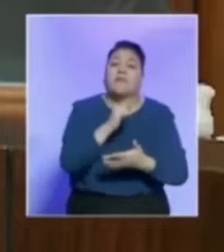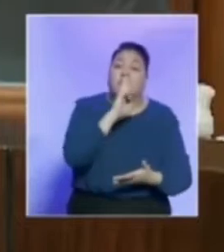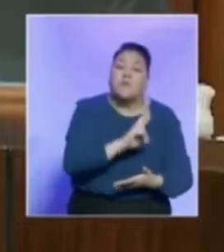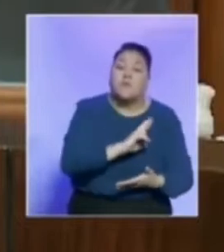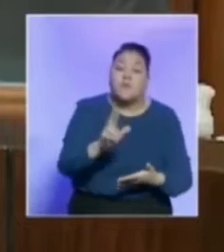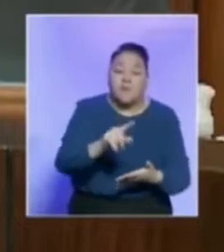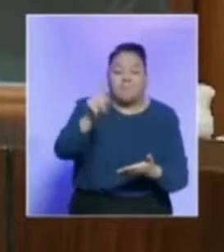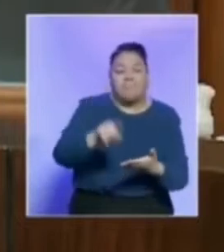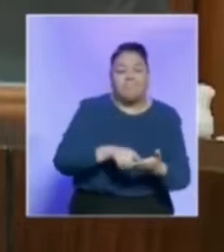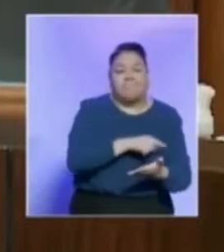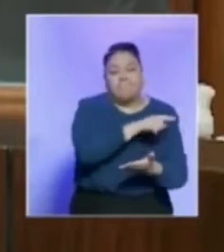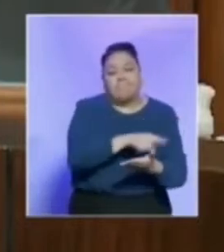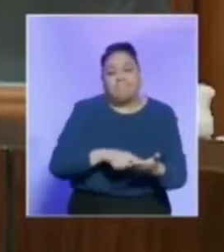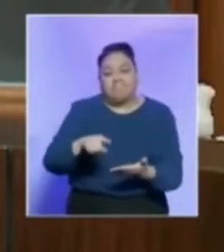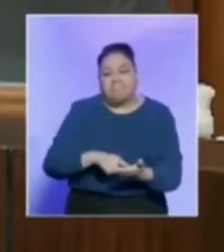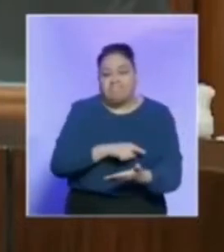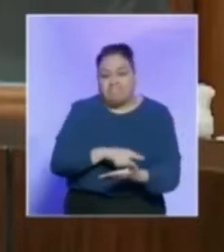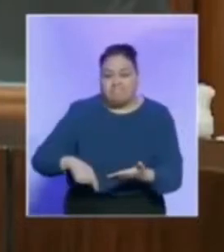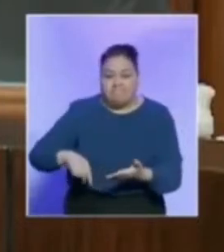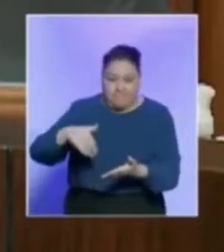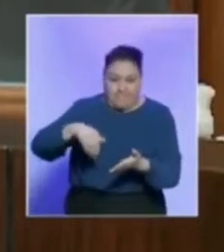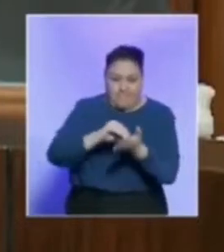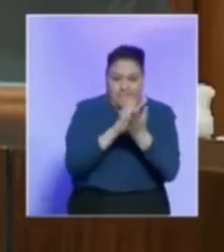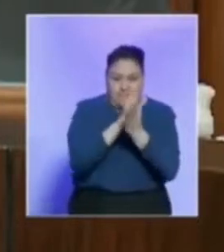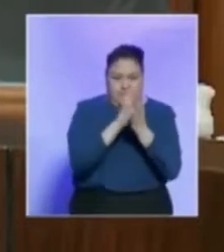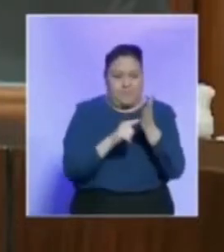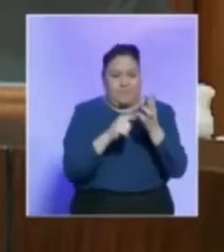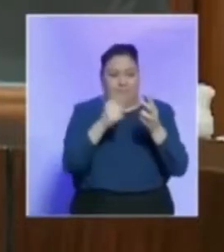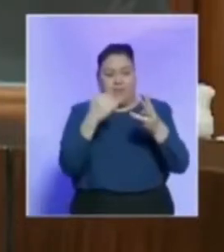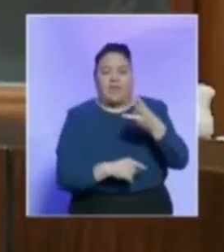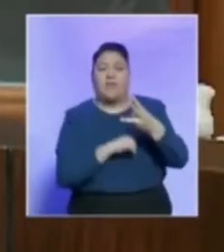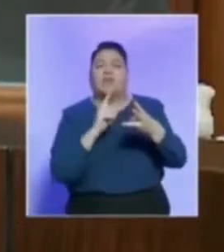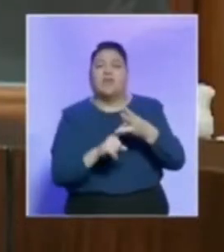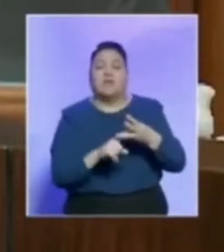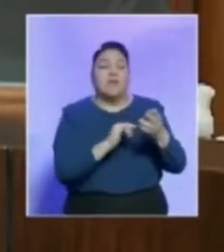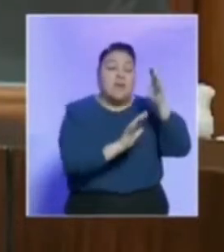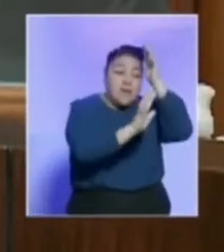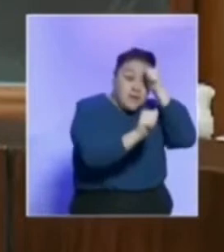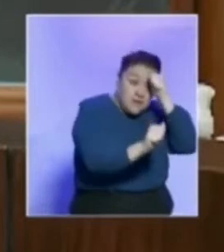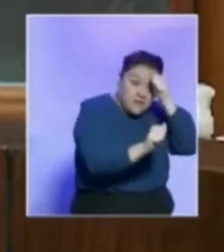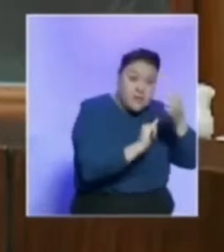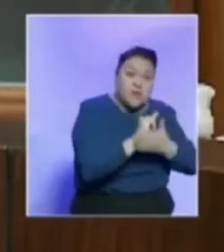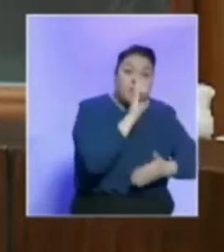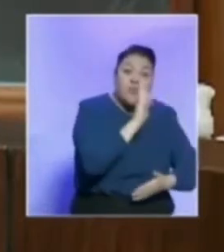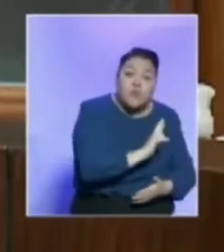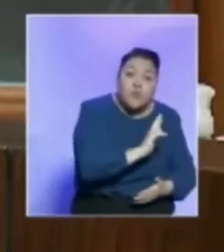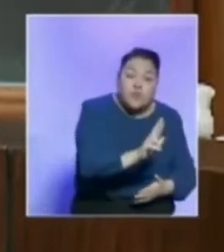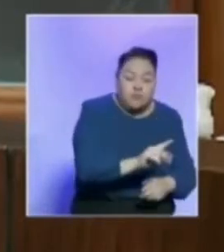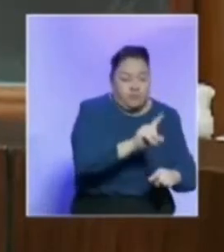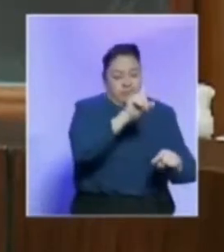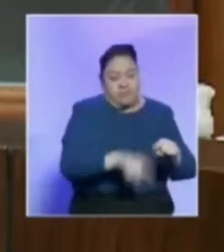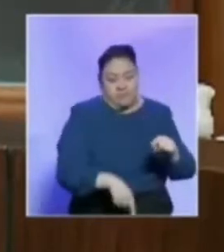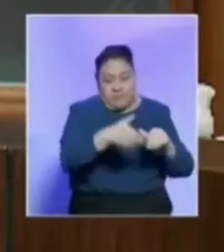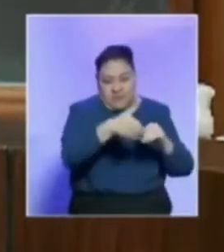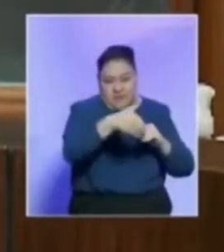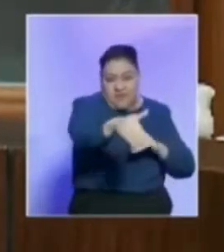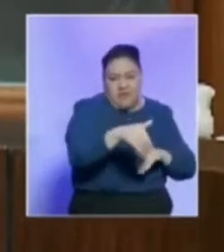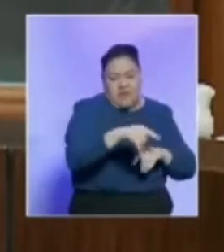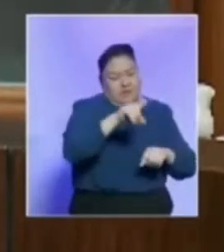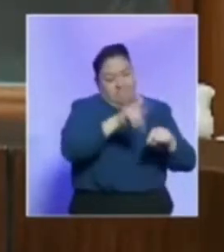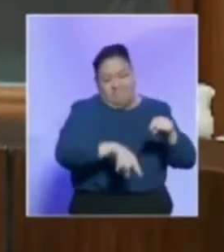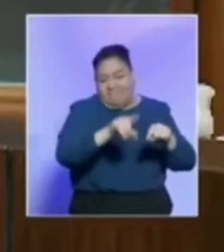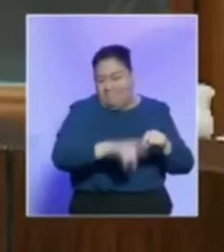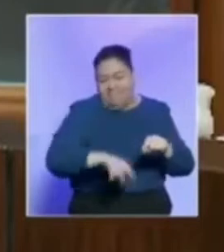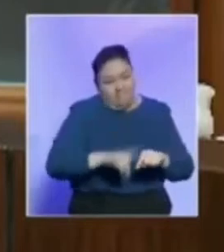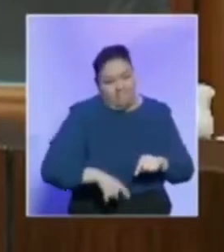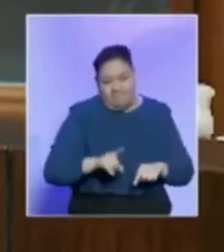de selección y evaluación de aspirantes a los cargos de juzgadores y juzgadoras que les correspondían. Tienen